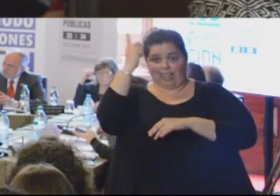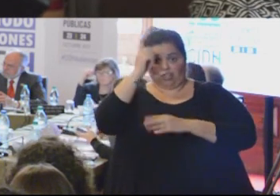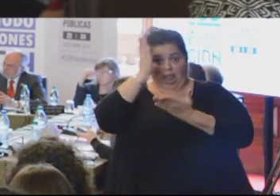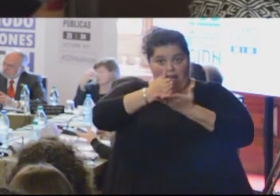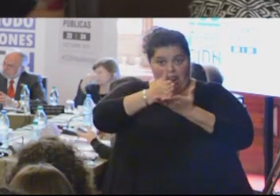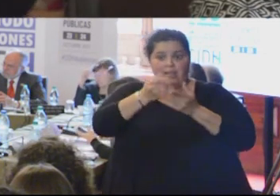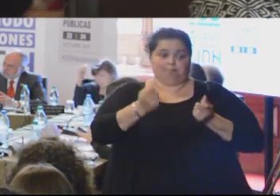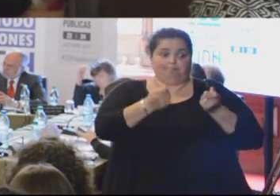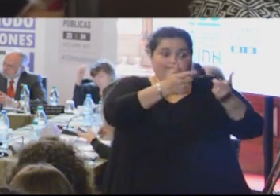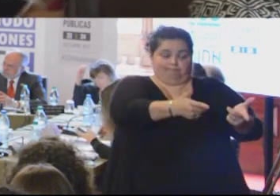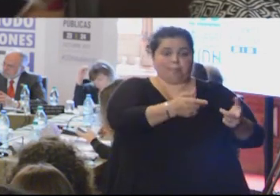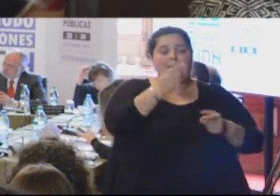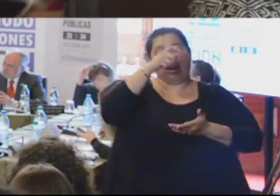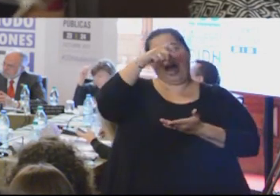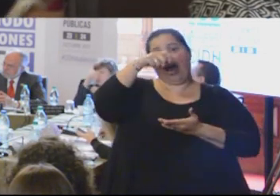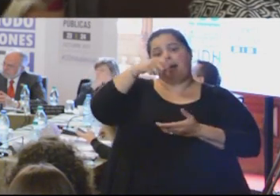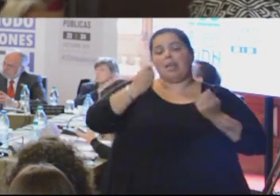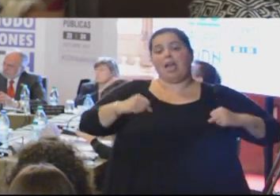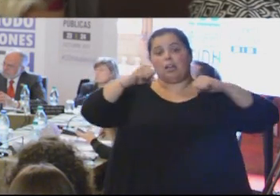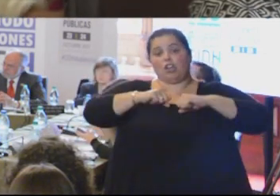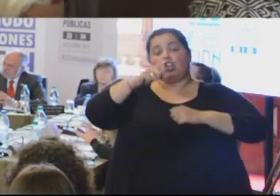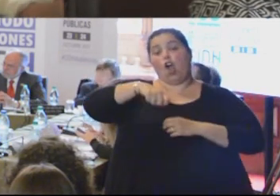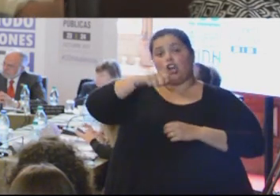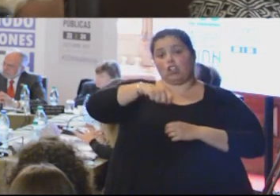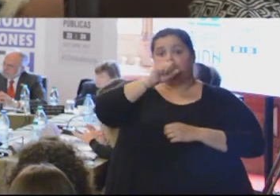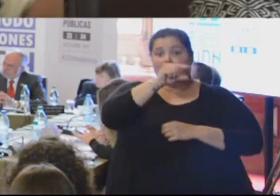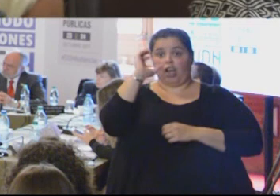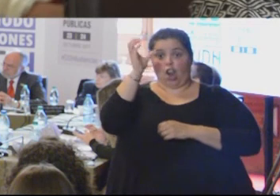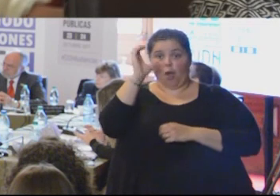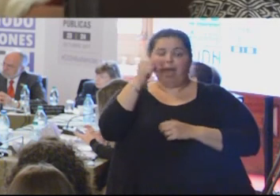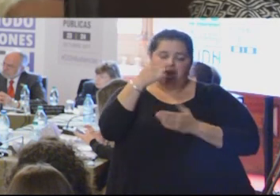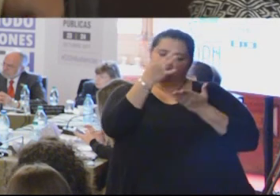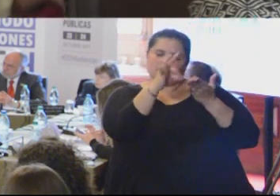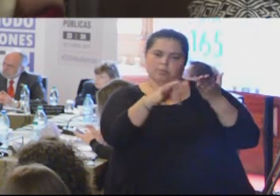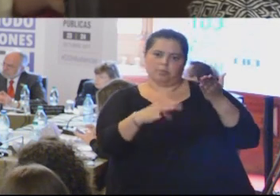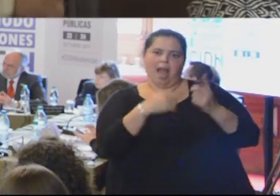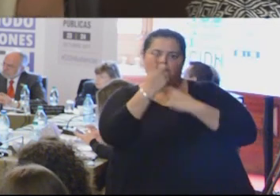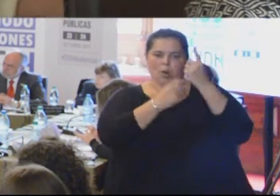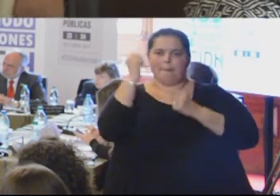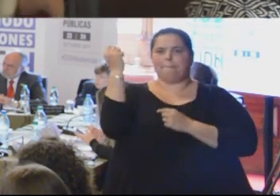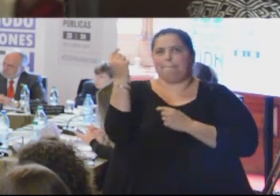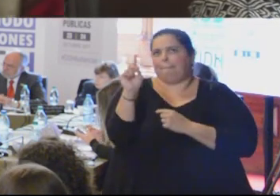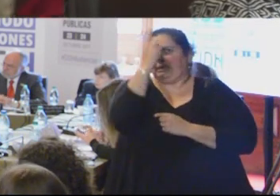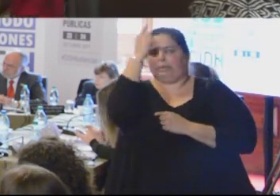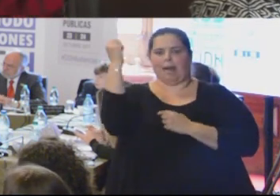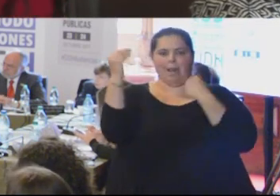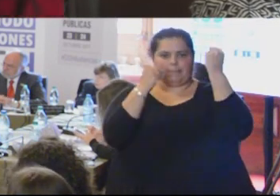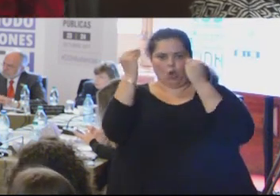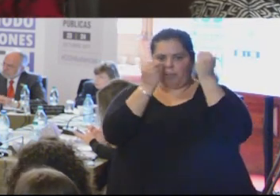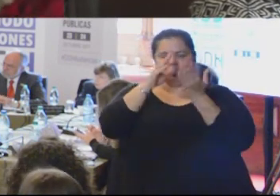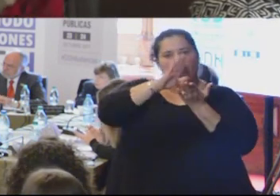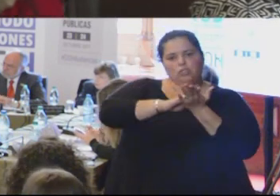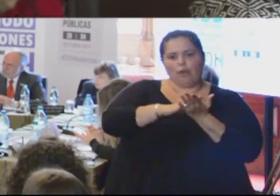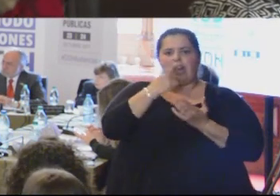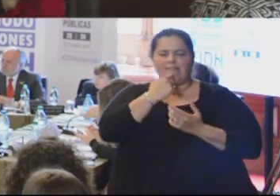corte constitucional colombiana donde señala algunas de las principales preocupaciones a la falta de investigación de agentes estatales